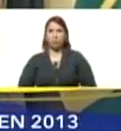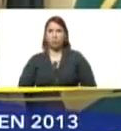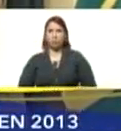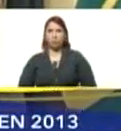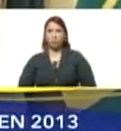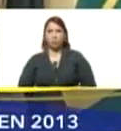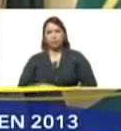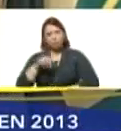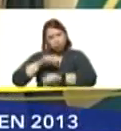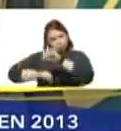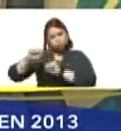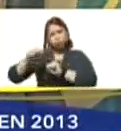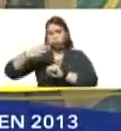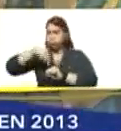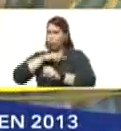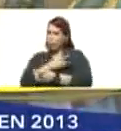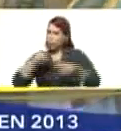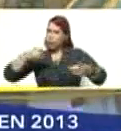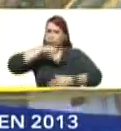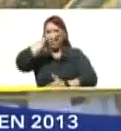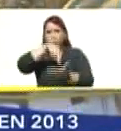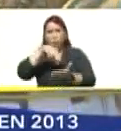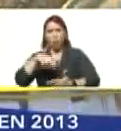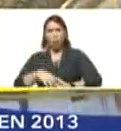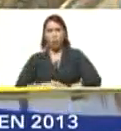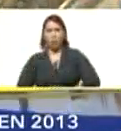por defender nuestra dignidad nacional,